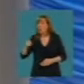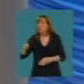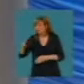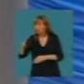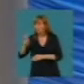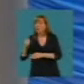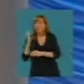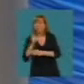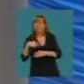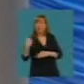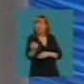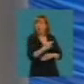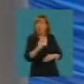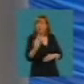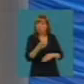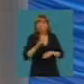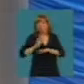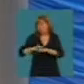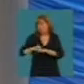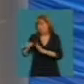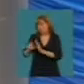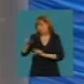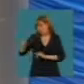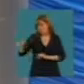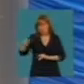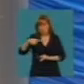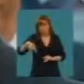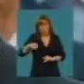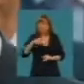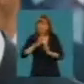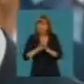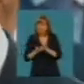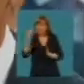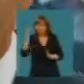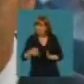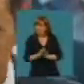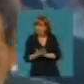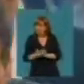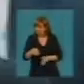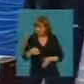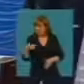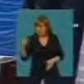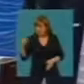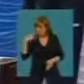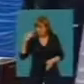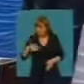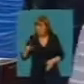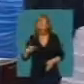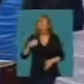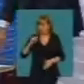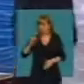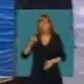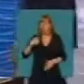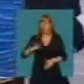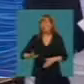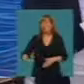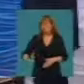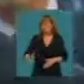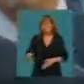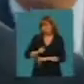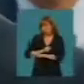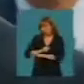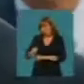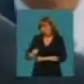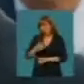cumplir, en cuanto de vos dependa, la Constitución de la Nación Argentina. Sí, juro. Si así no lo hiciereis, Dios y